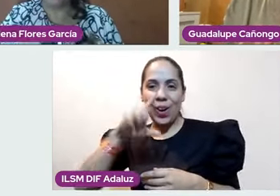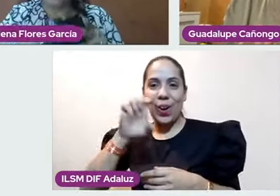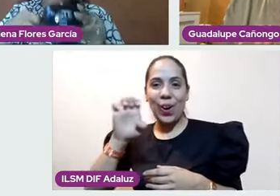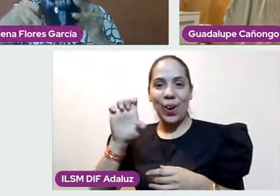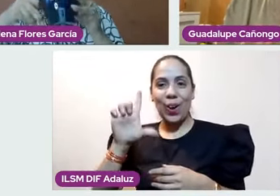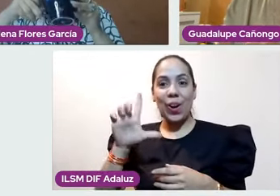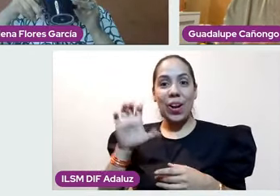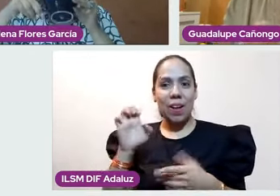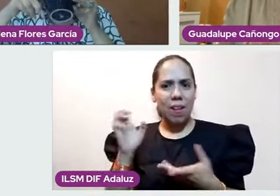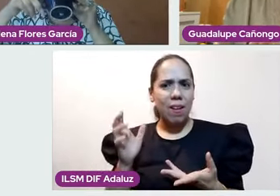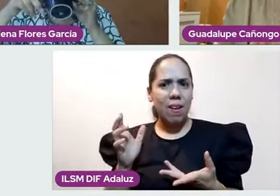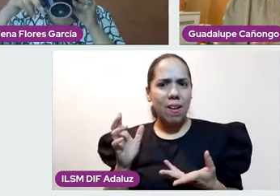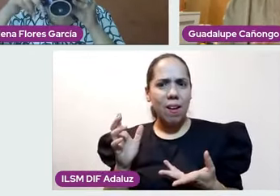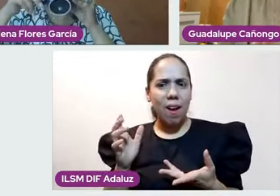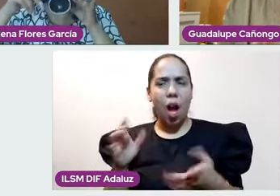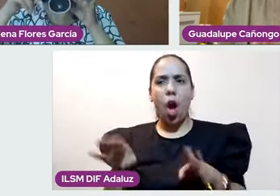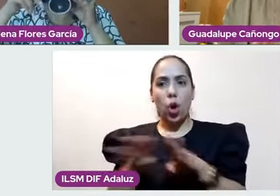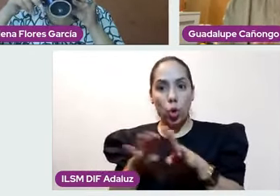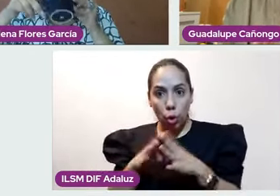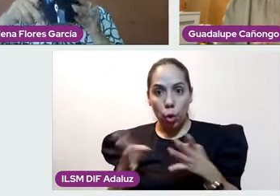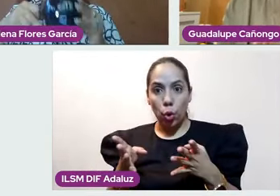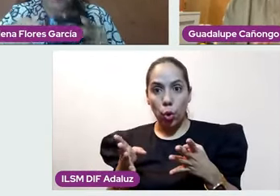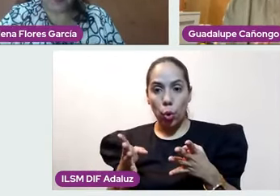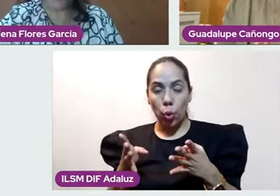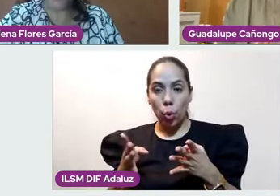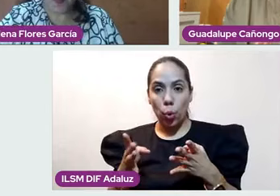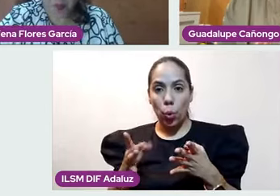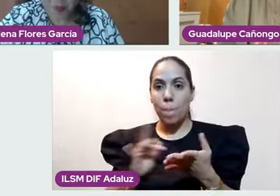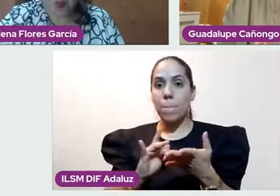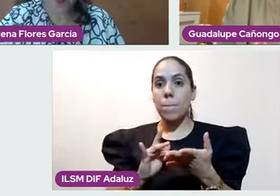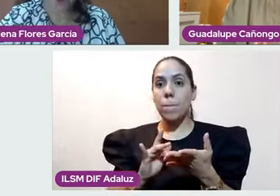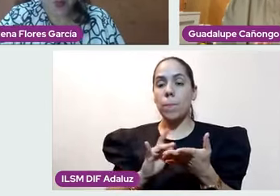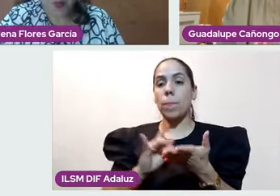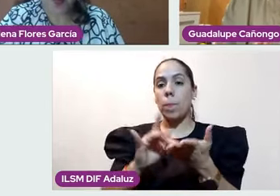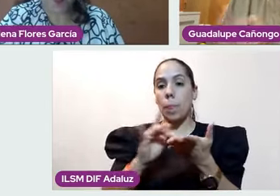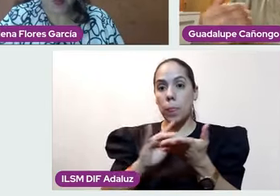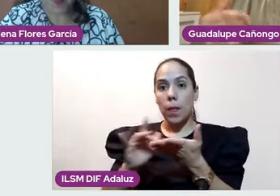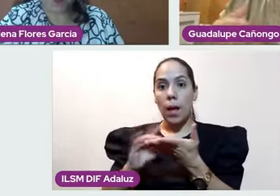toda esta situación es que genera un beneficio cognitivo real.